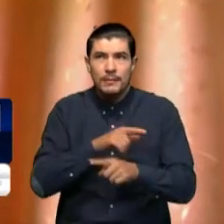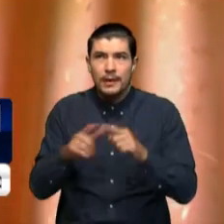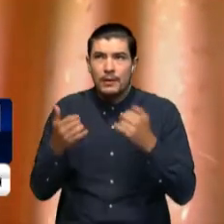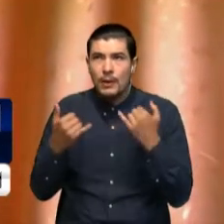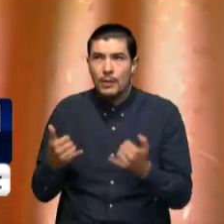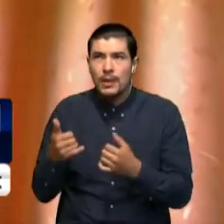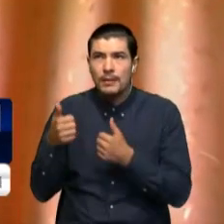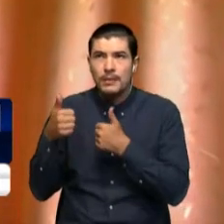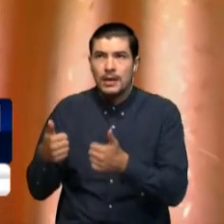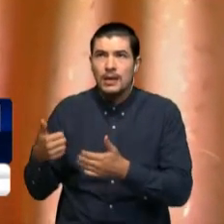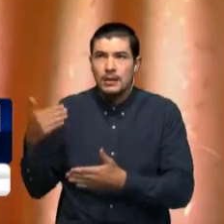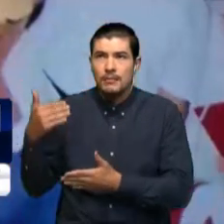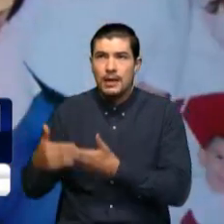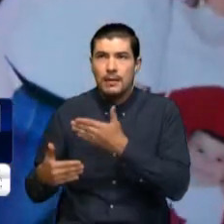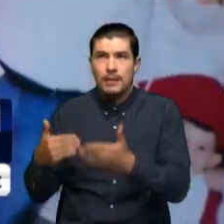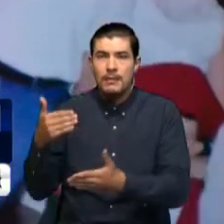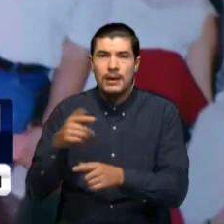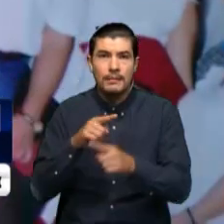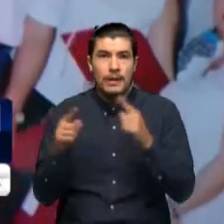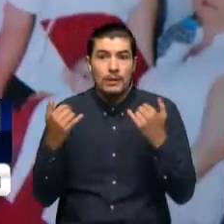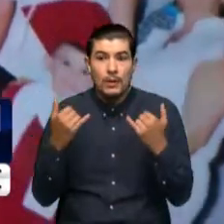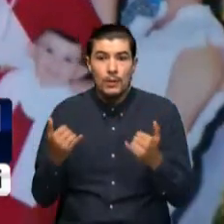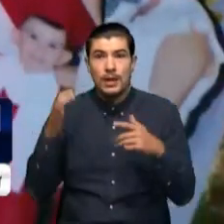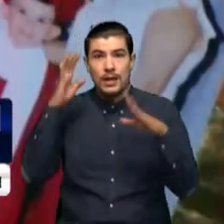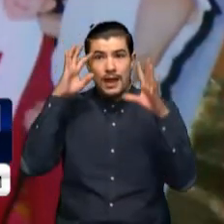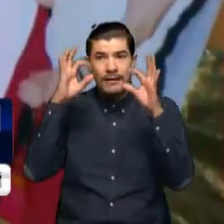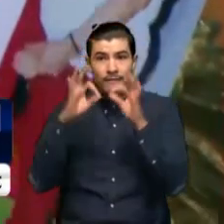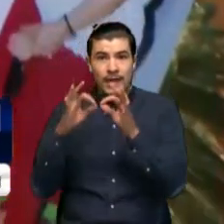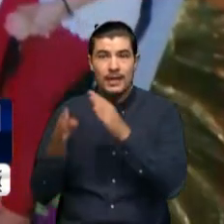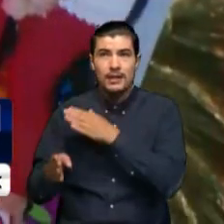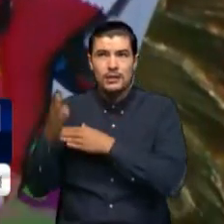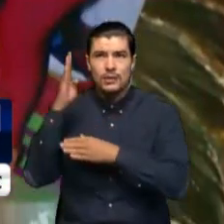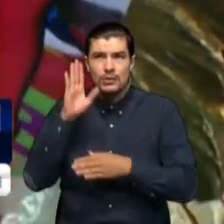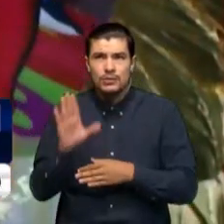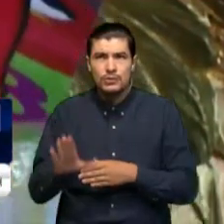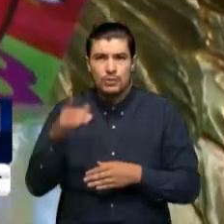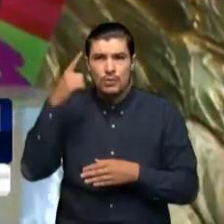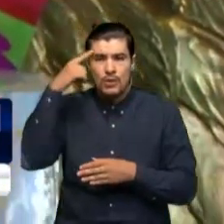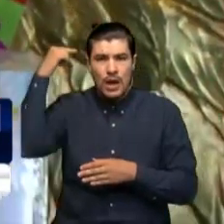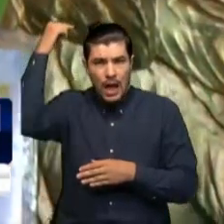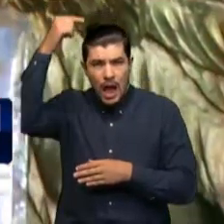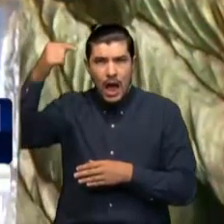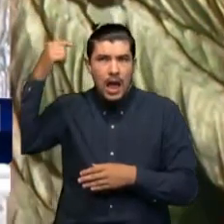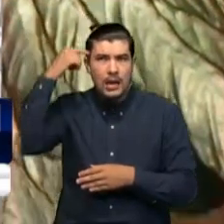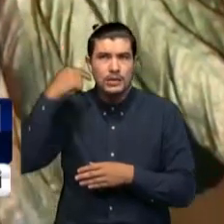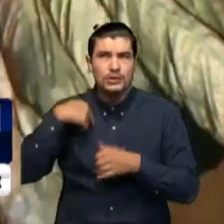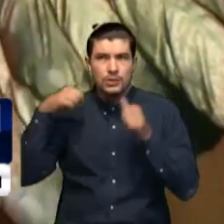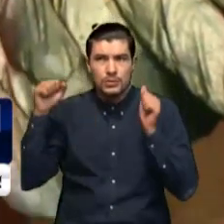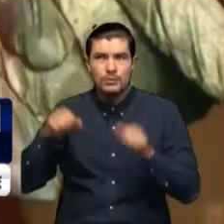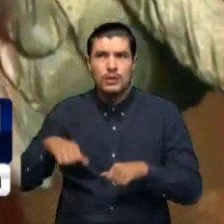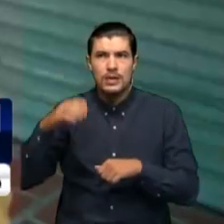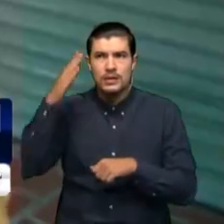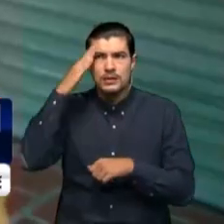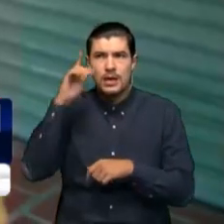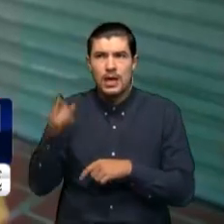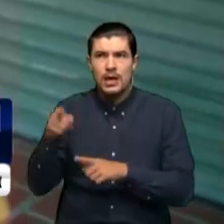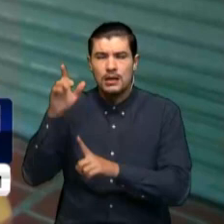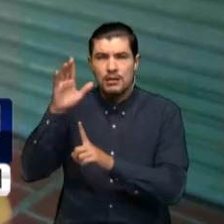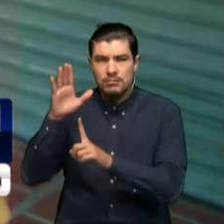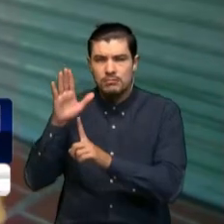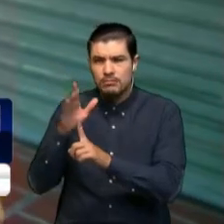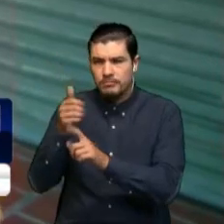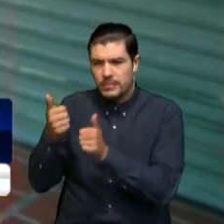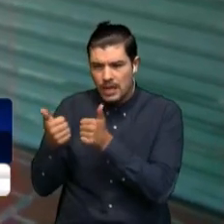bien, pero con la fe en Dios que él es un angelito y que yo sé que él lo pueden tratar de la mejor manera.